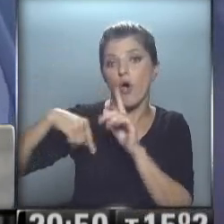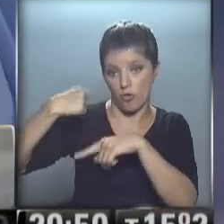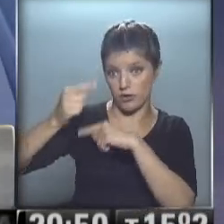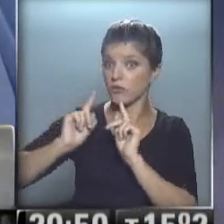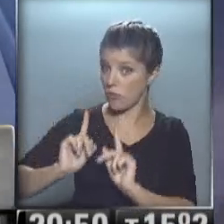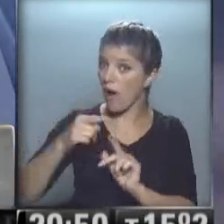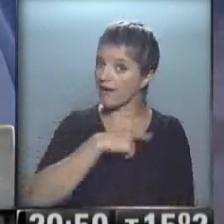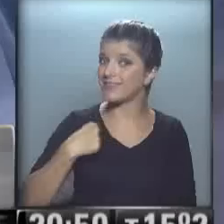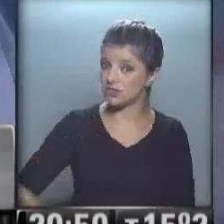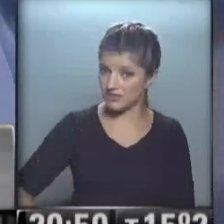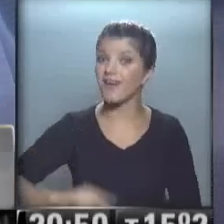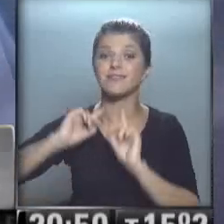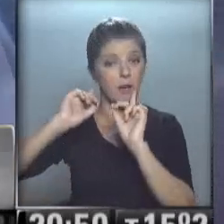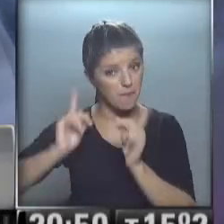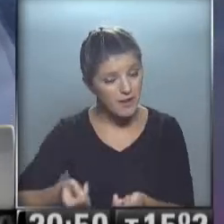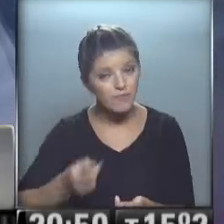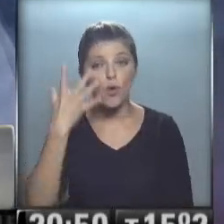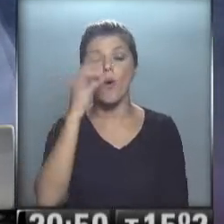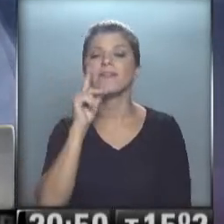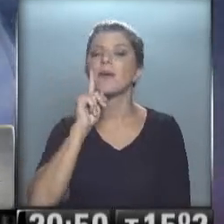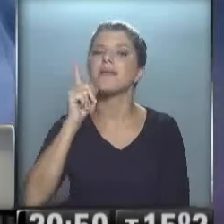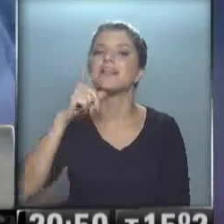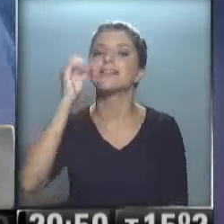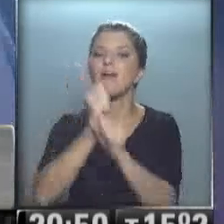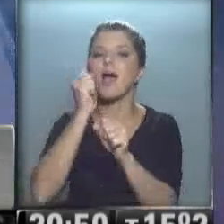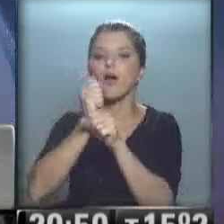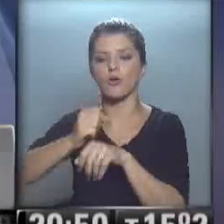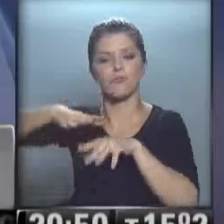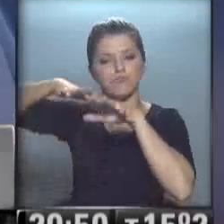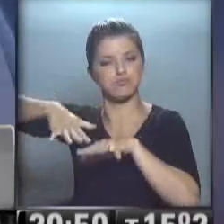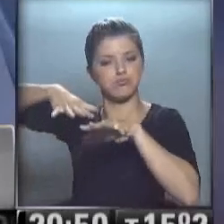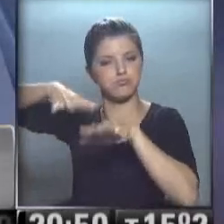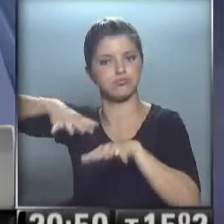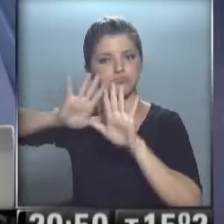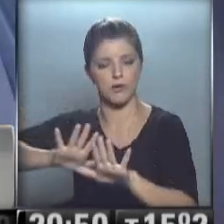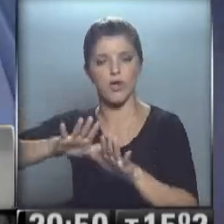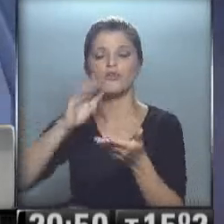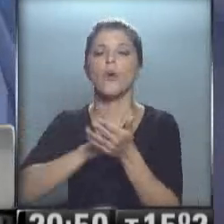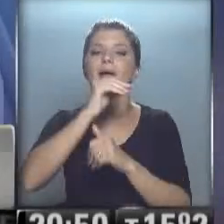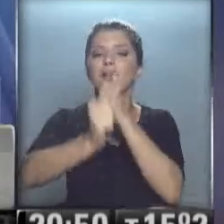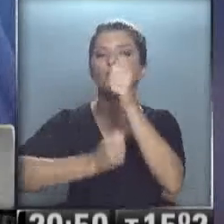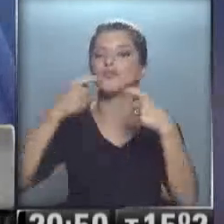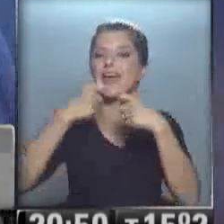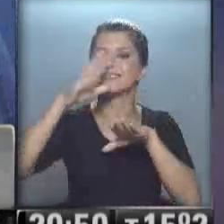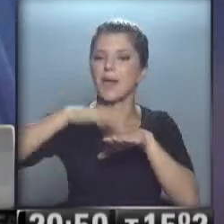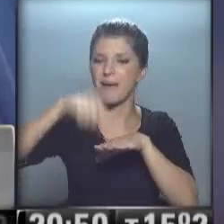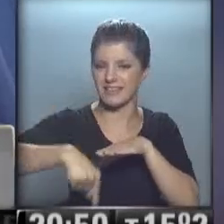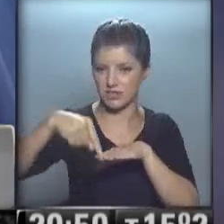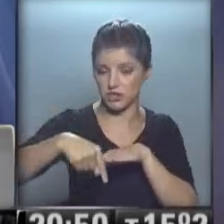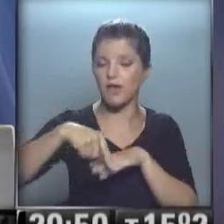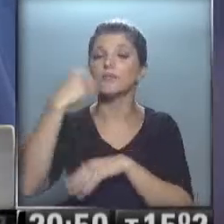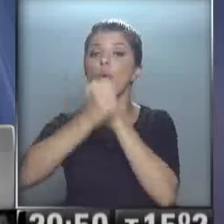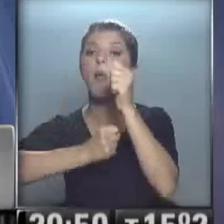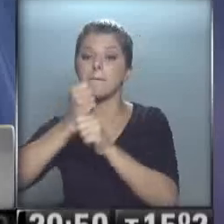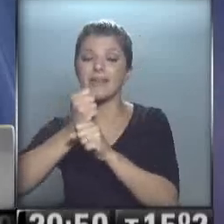en China también. 40.000 trabajadores salieron a la huelga en la industria del calzado, una empresa que tiene su